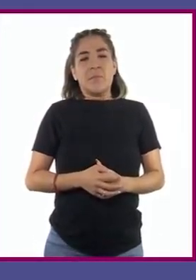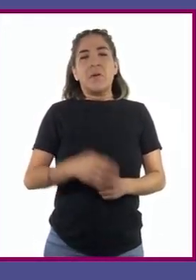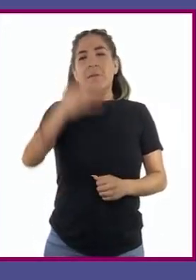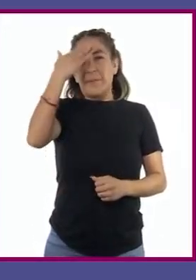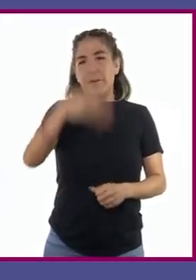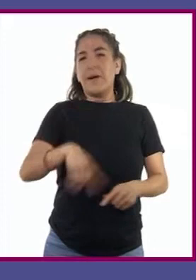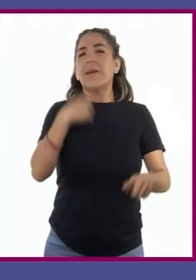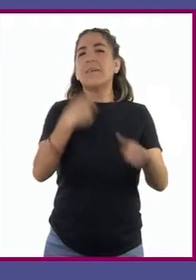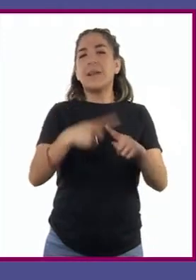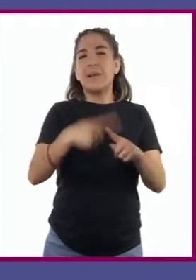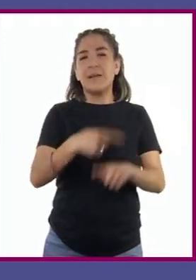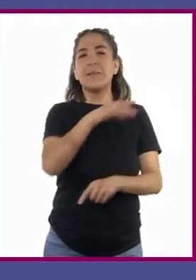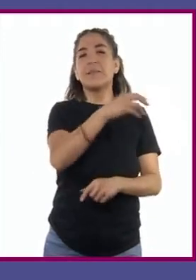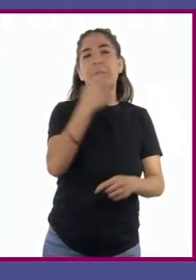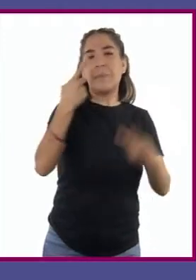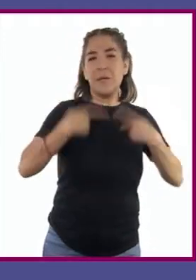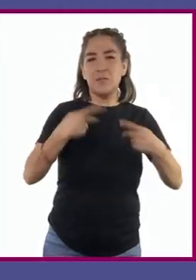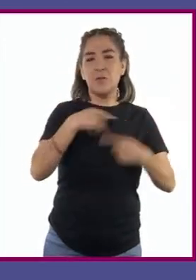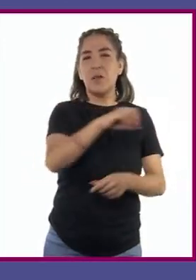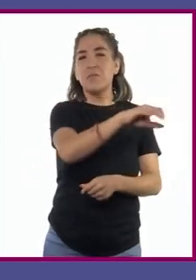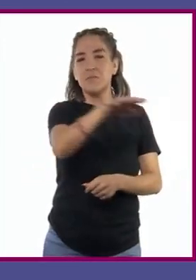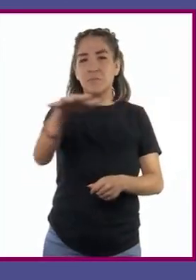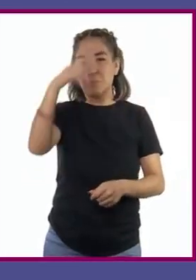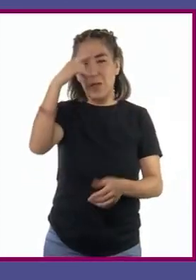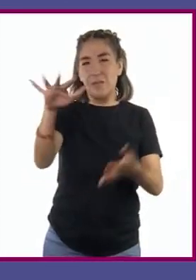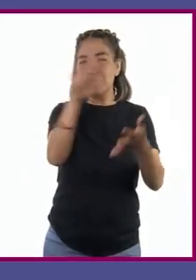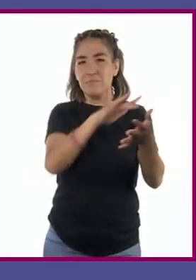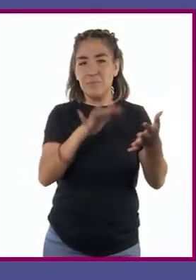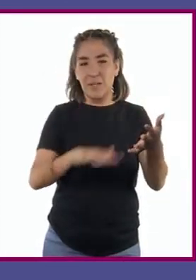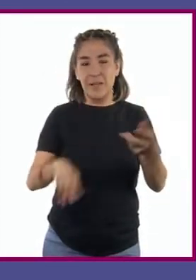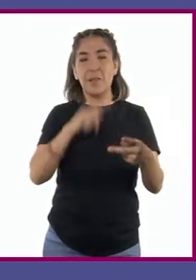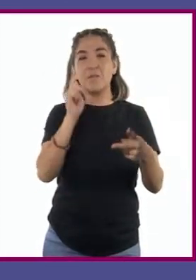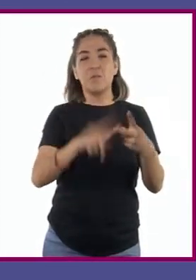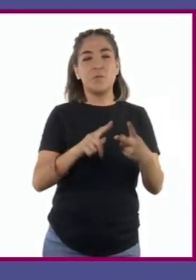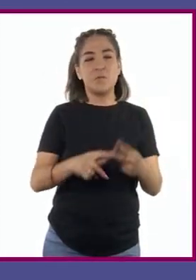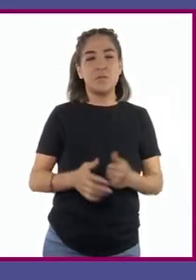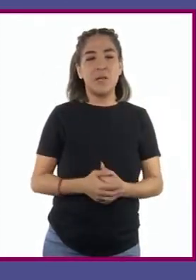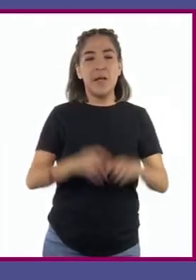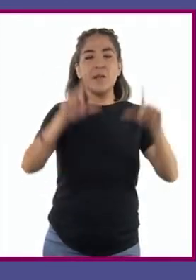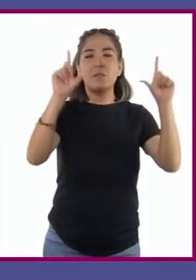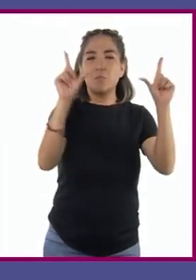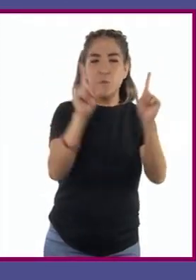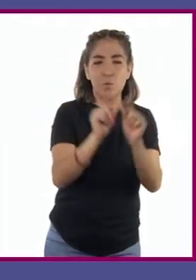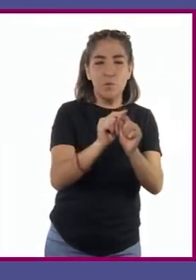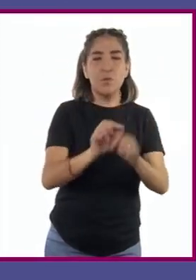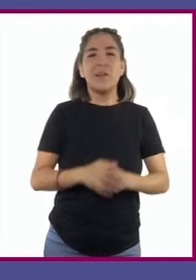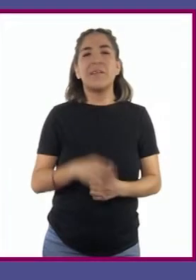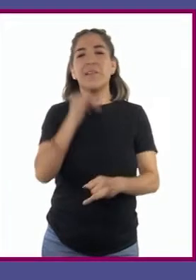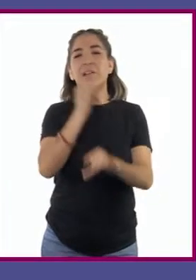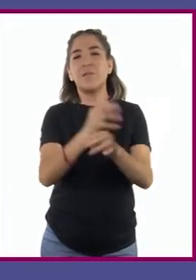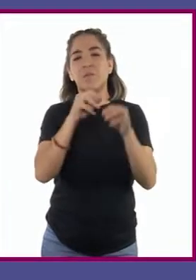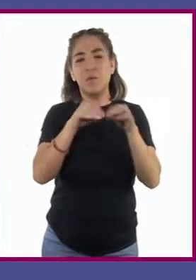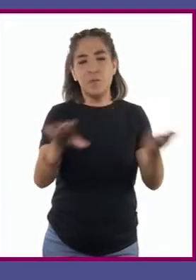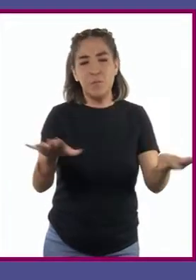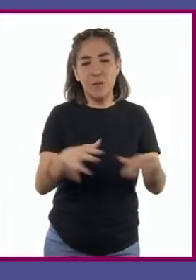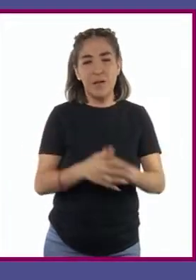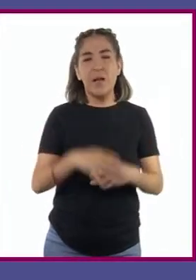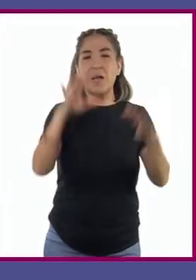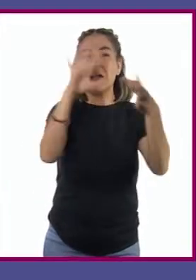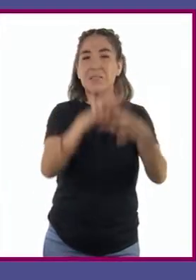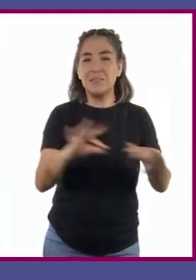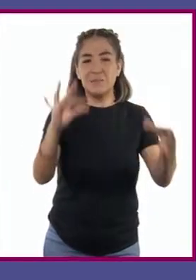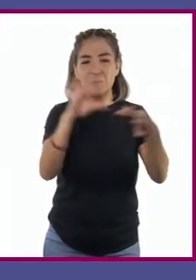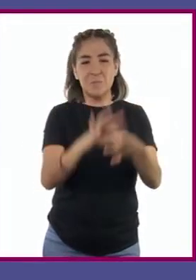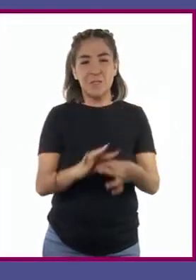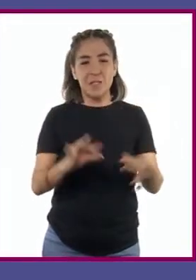2. Definir el propósito del mensaje. Resumir, informar,